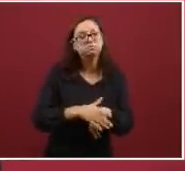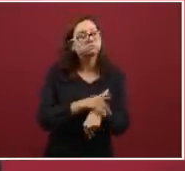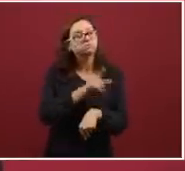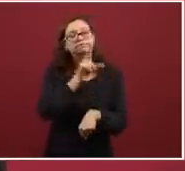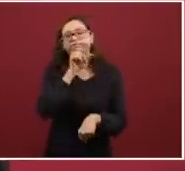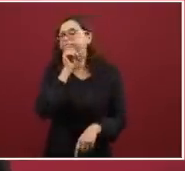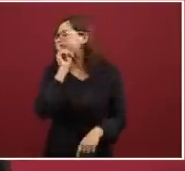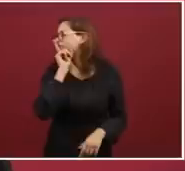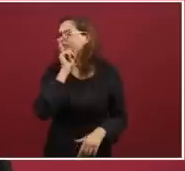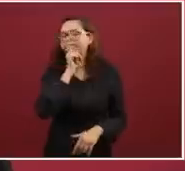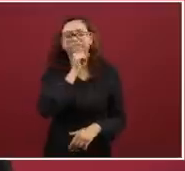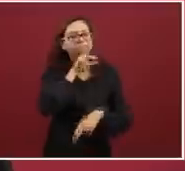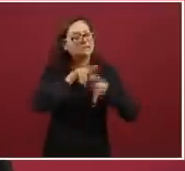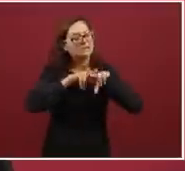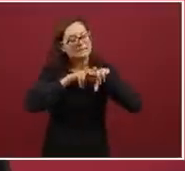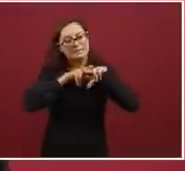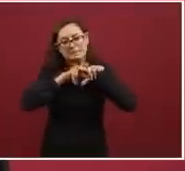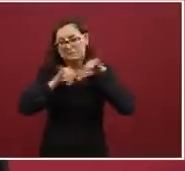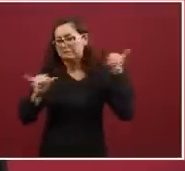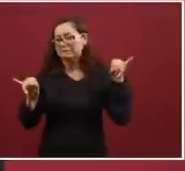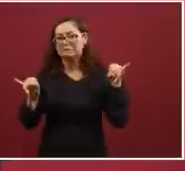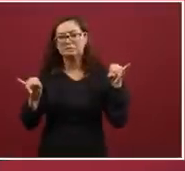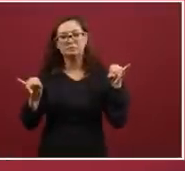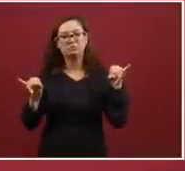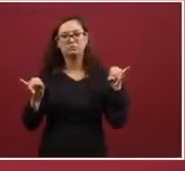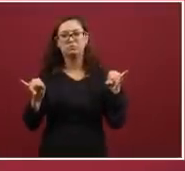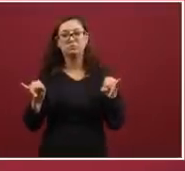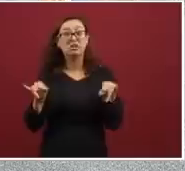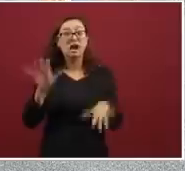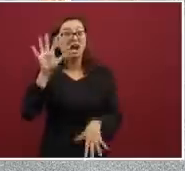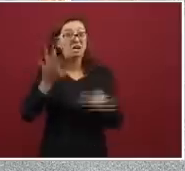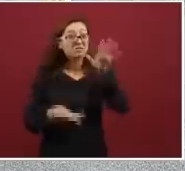les hablo de las calumnias,